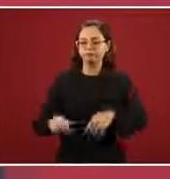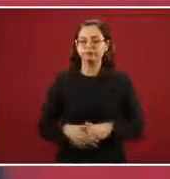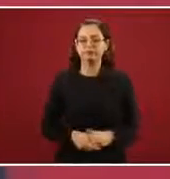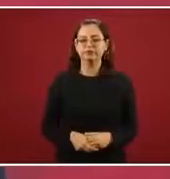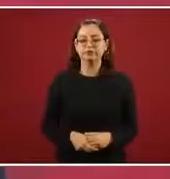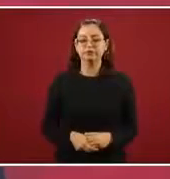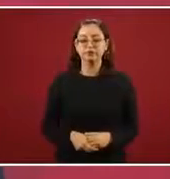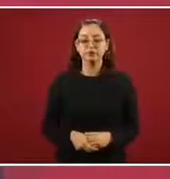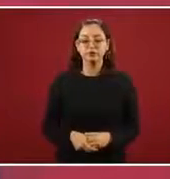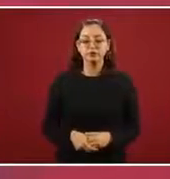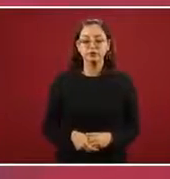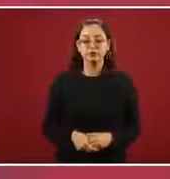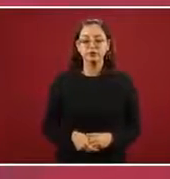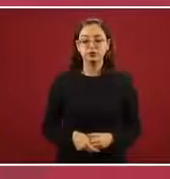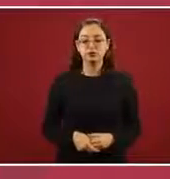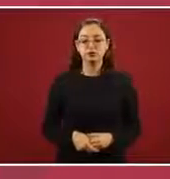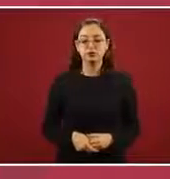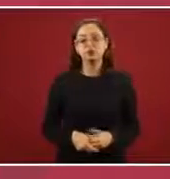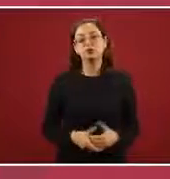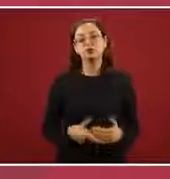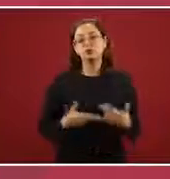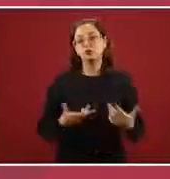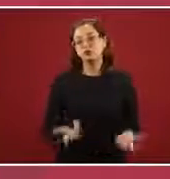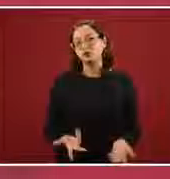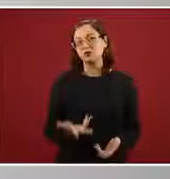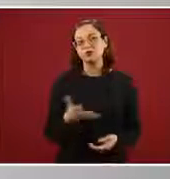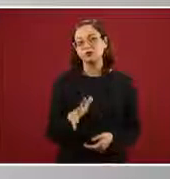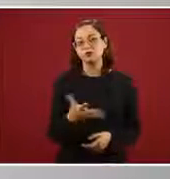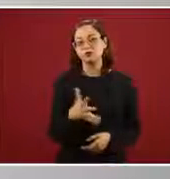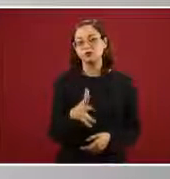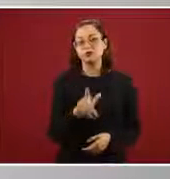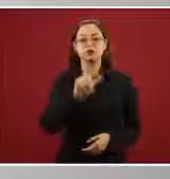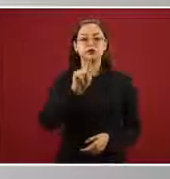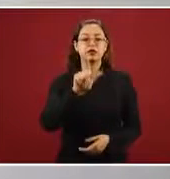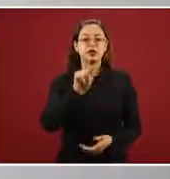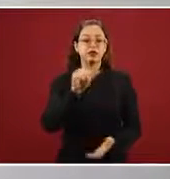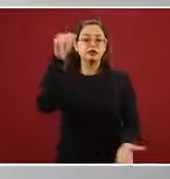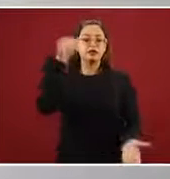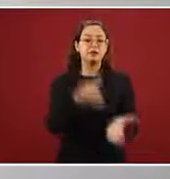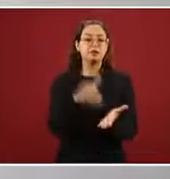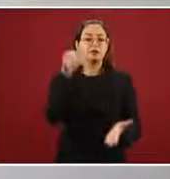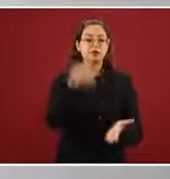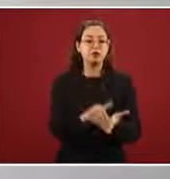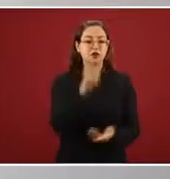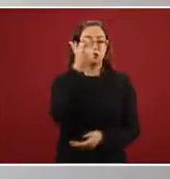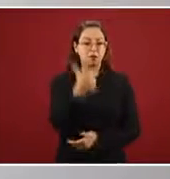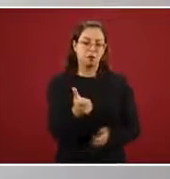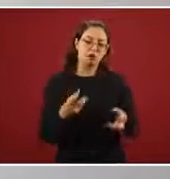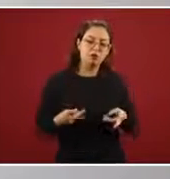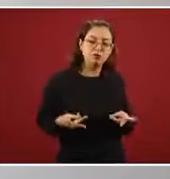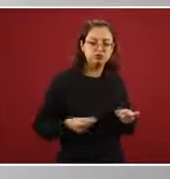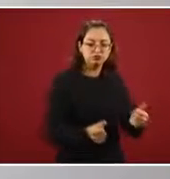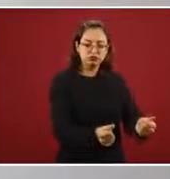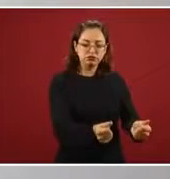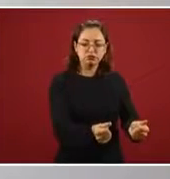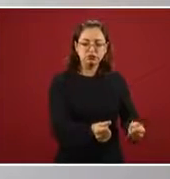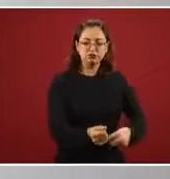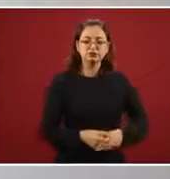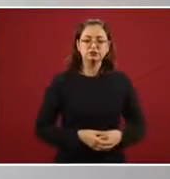Estamos hablando de alrededor de 70,000 millones de pesos.